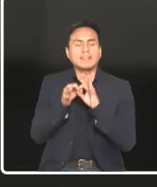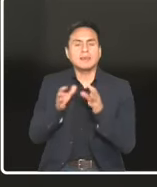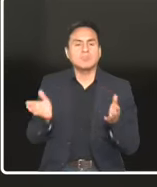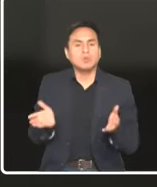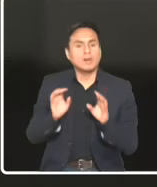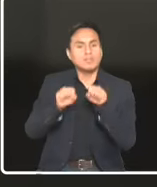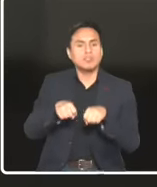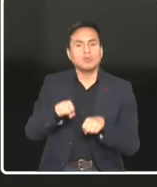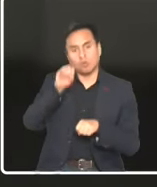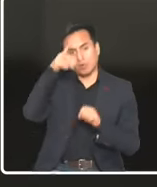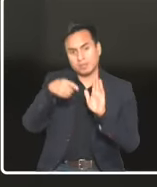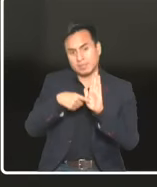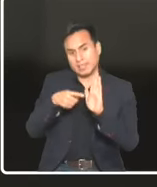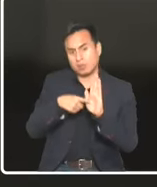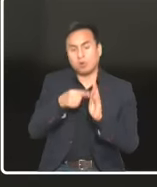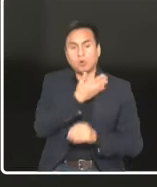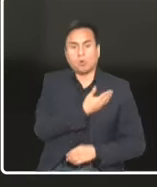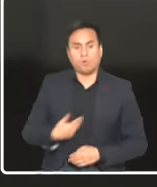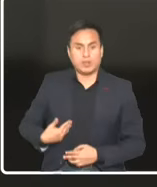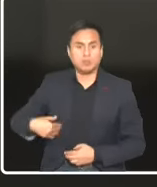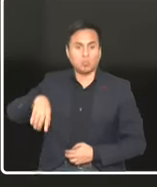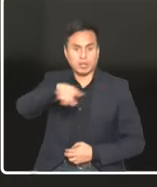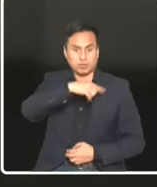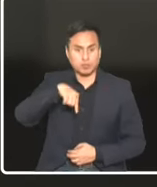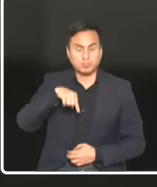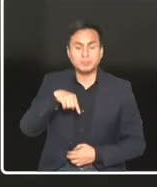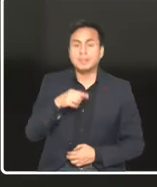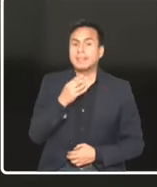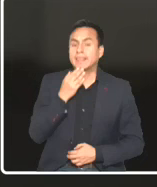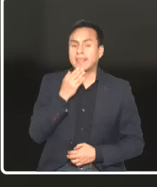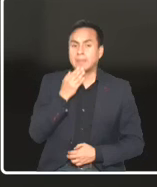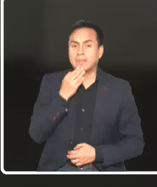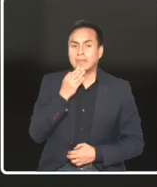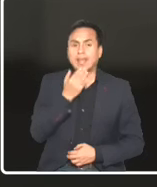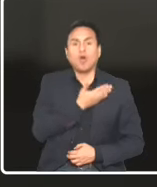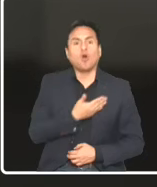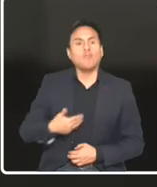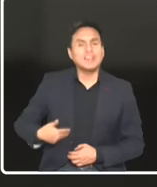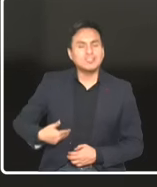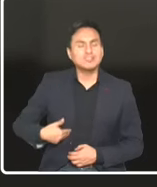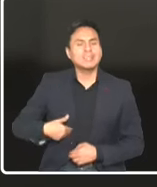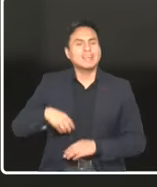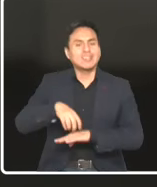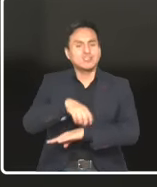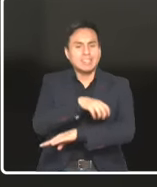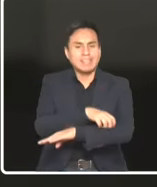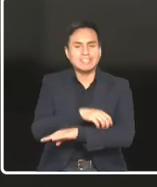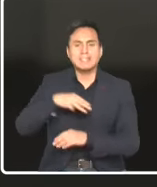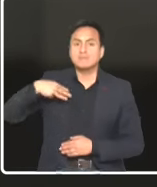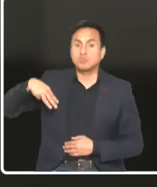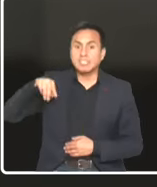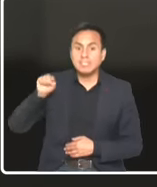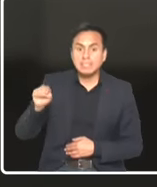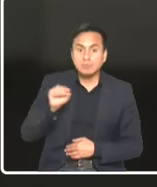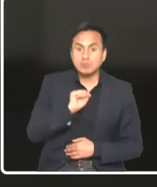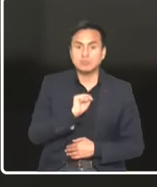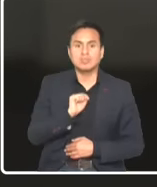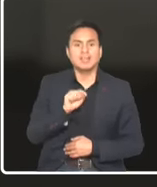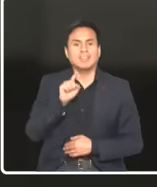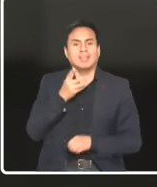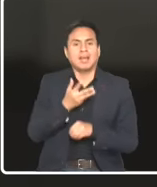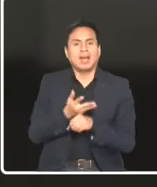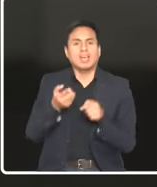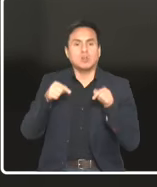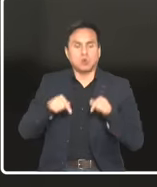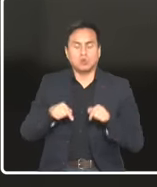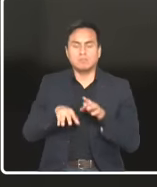de ry altim minero durante nuestro gobierno también los gobiernos regionales y los municipios cuentan